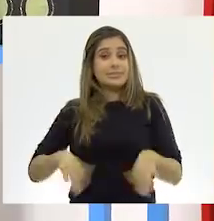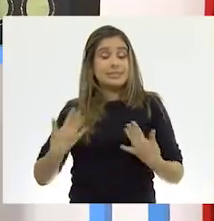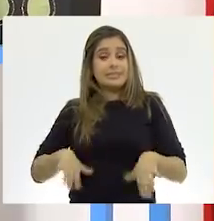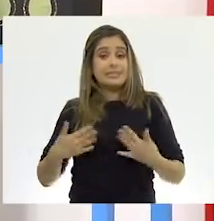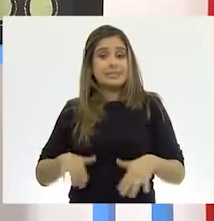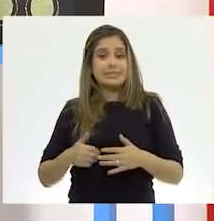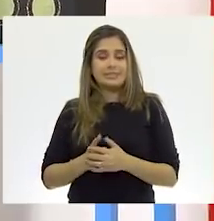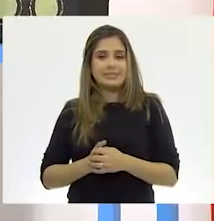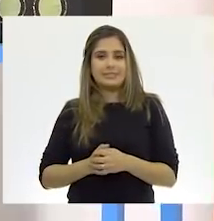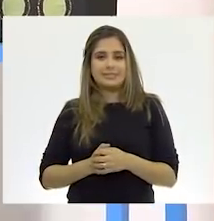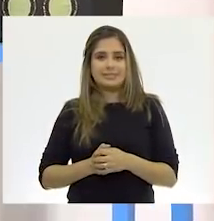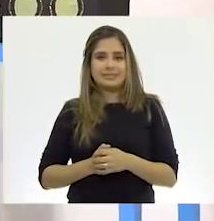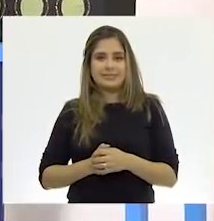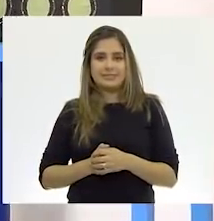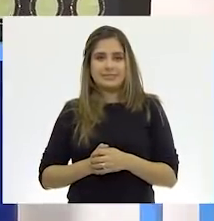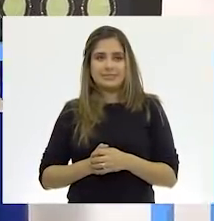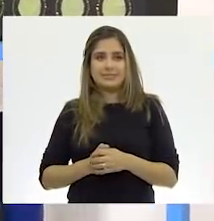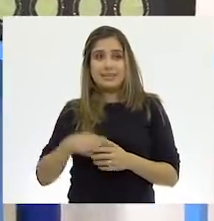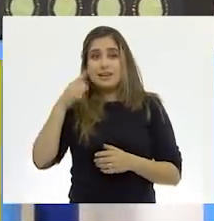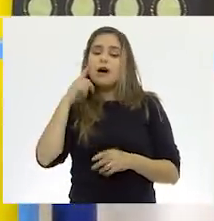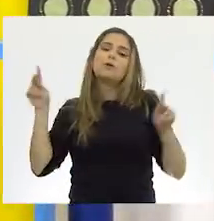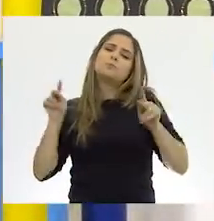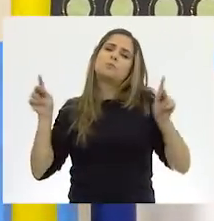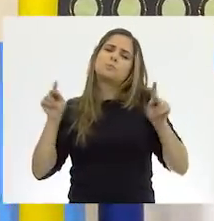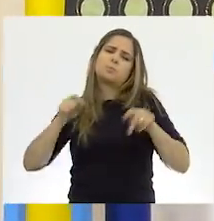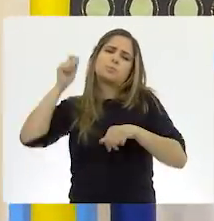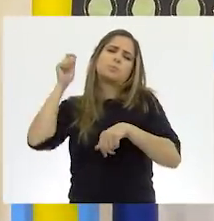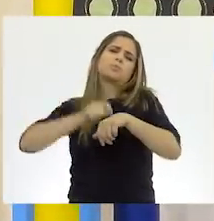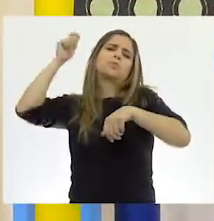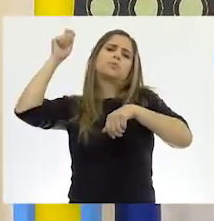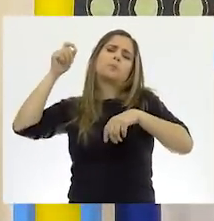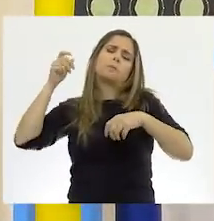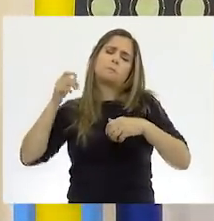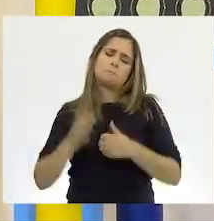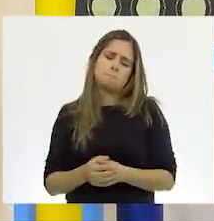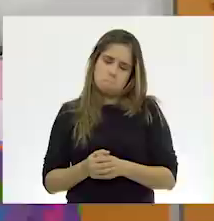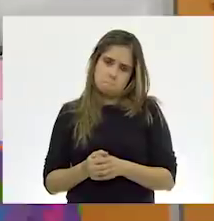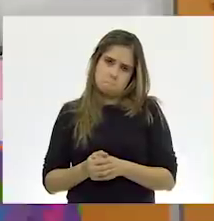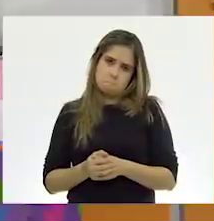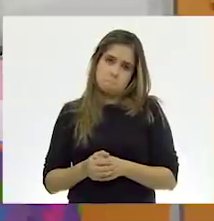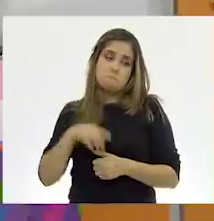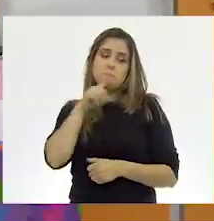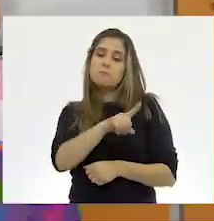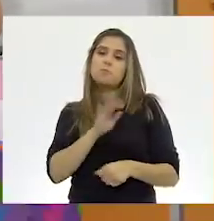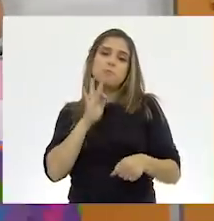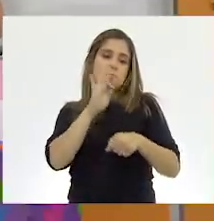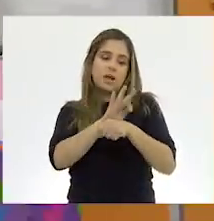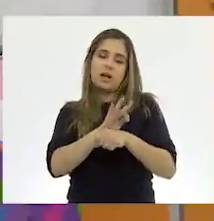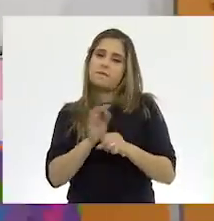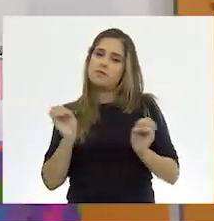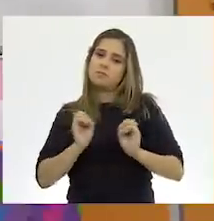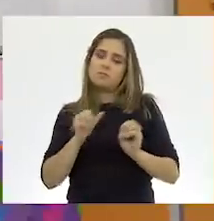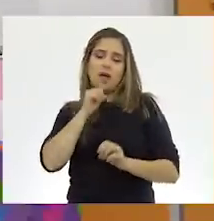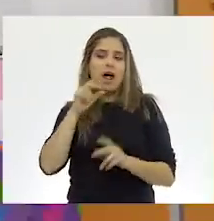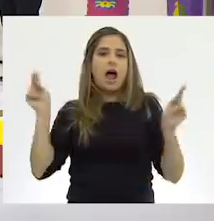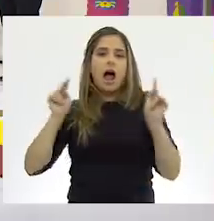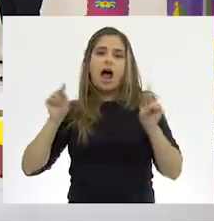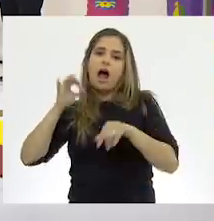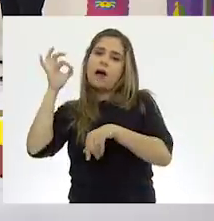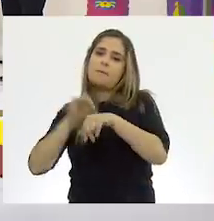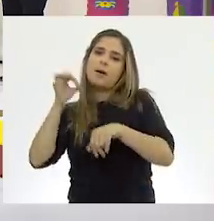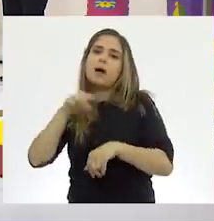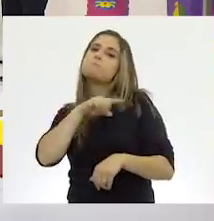¡Ay! Me salió una abeja. No, el Pilar lleva una abeja. No encontró un beneficio.